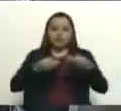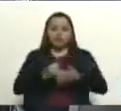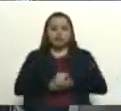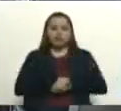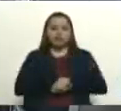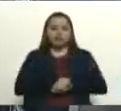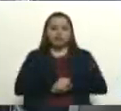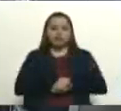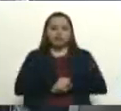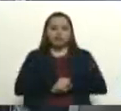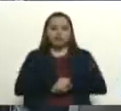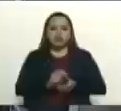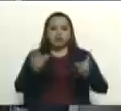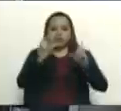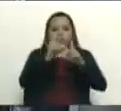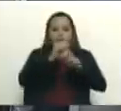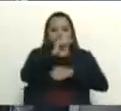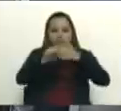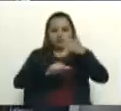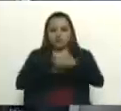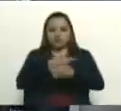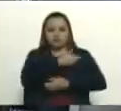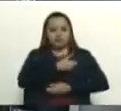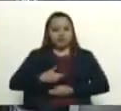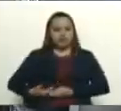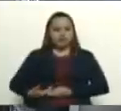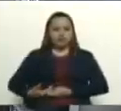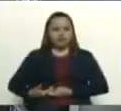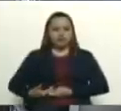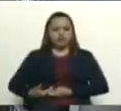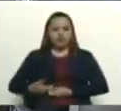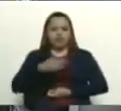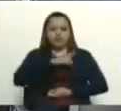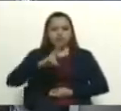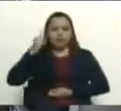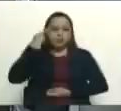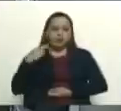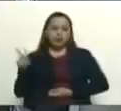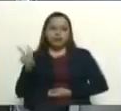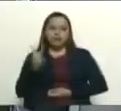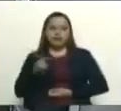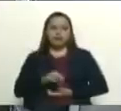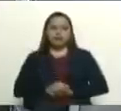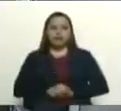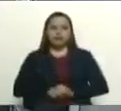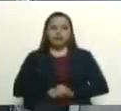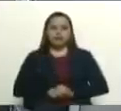Delcy Rodríguez Gómez, vicepresidenta ejecutiva de la República Bolivariana de Venezuela.